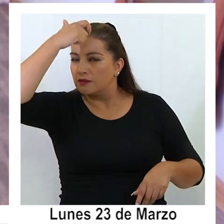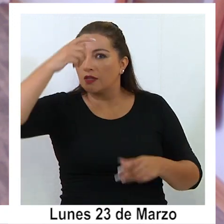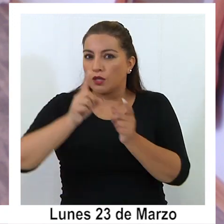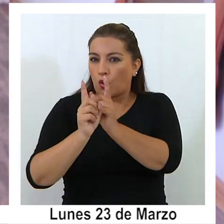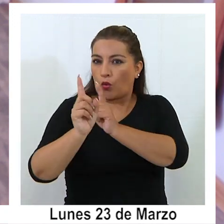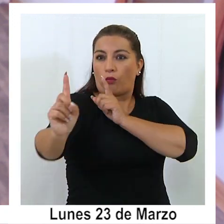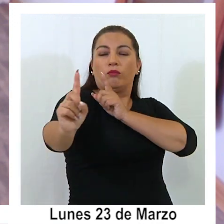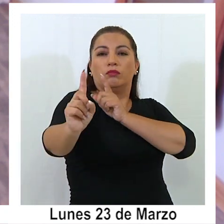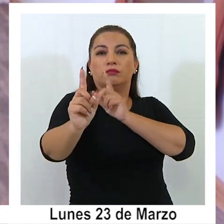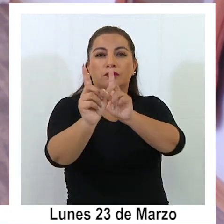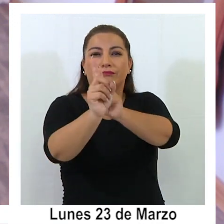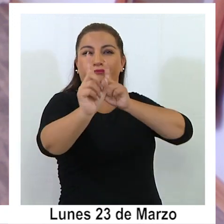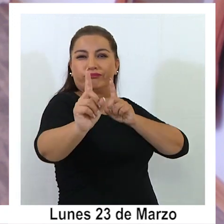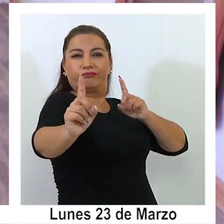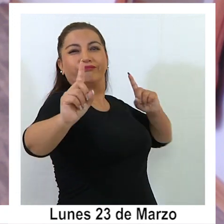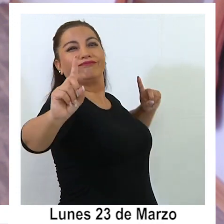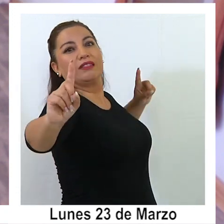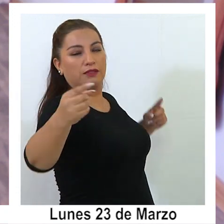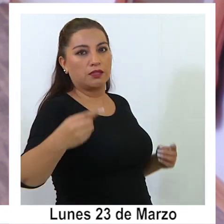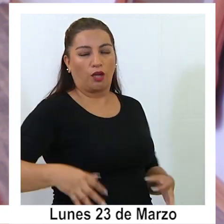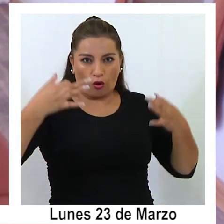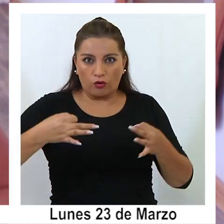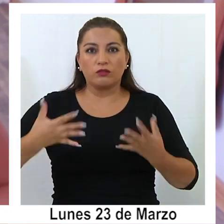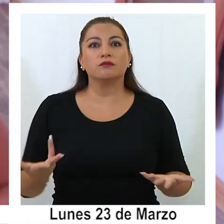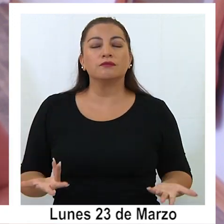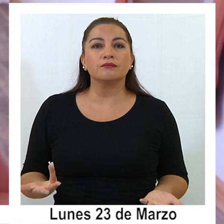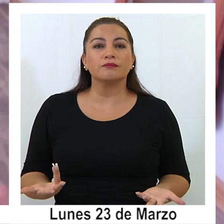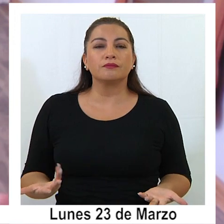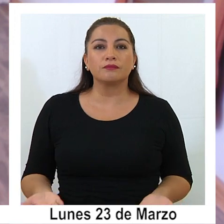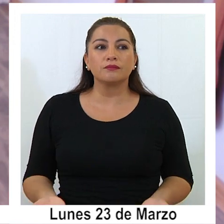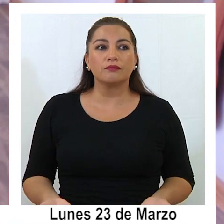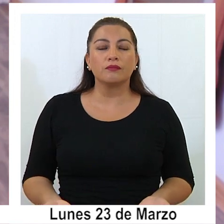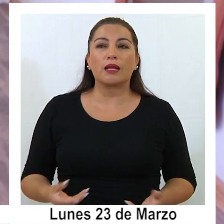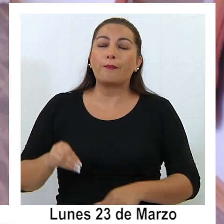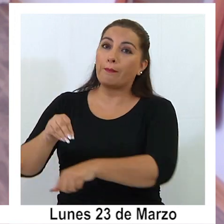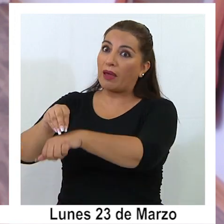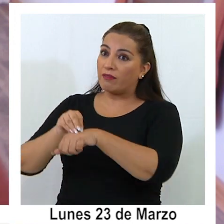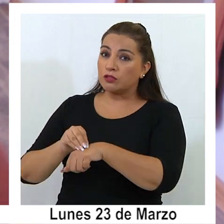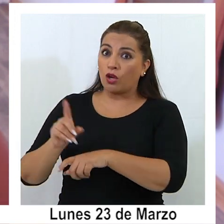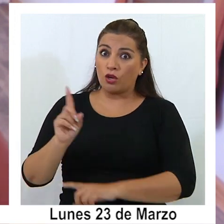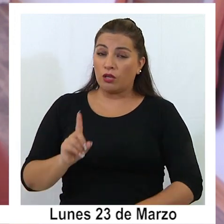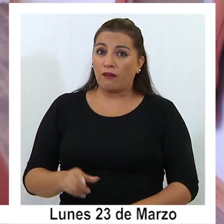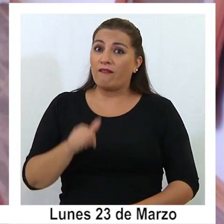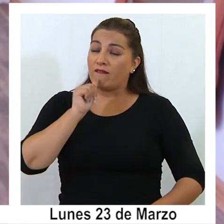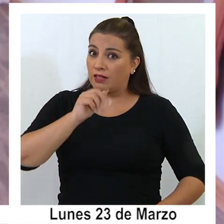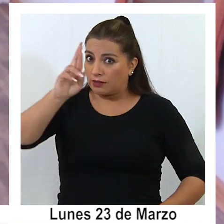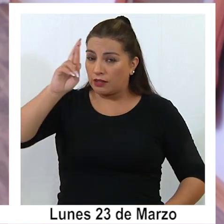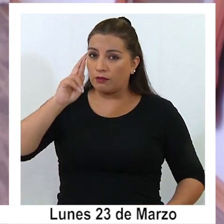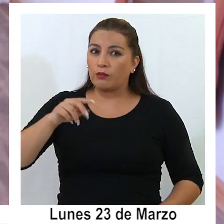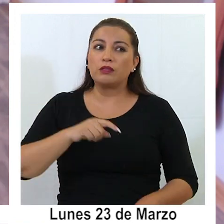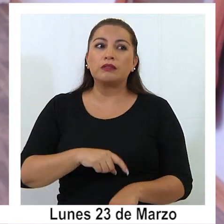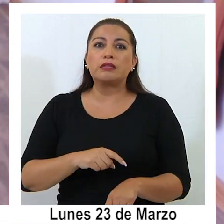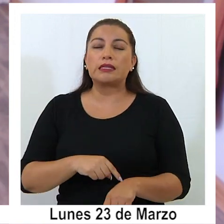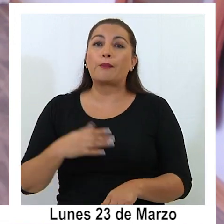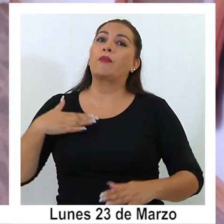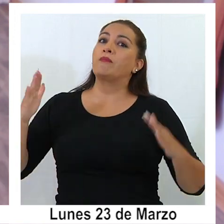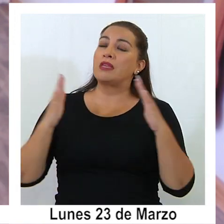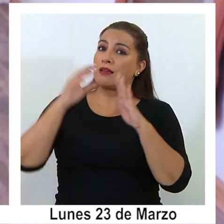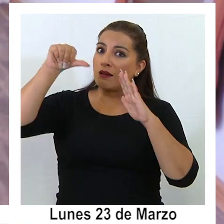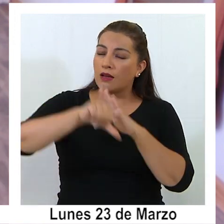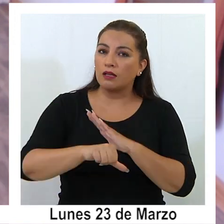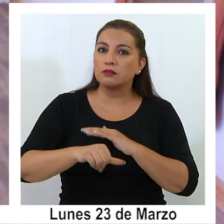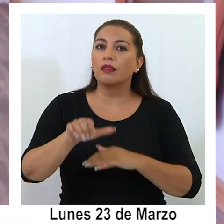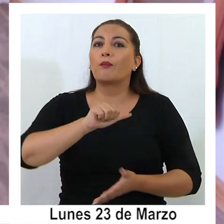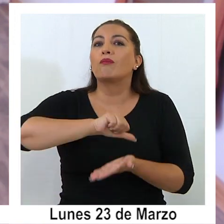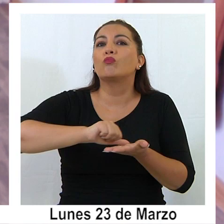distancia de 1 metro entre una persona y otra. Y bueno, y se me indicó que si yo no respetaba el tiempo que yo tenía que mantenerme en mi casa,